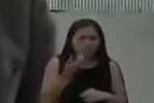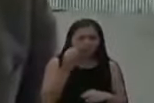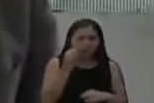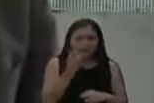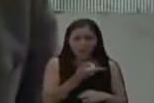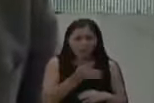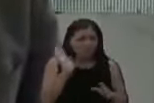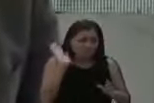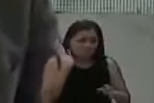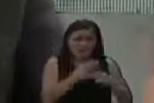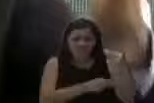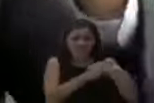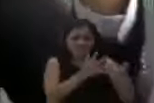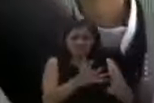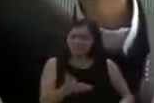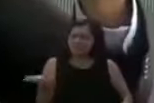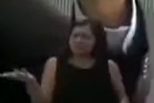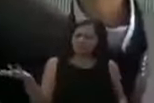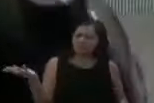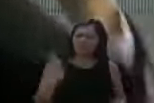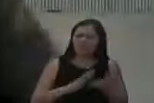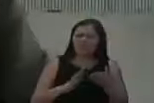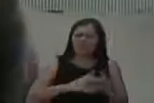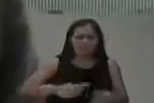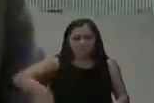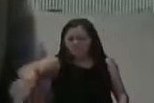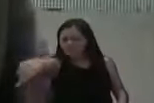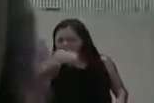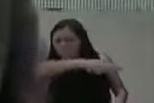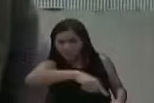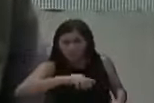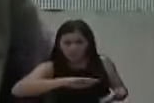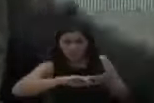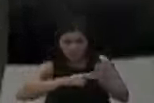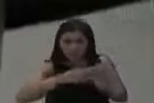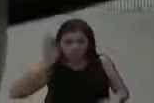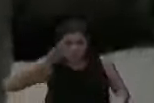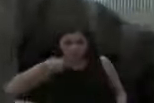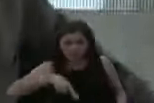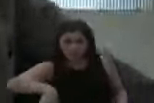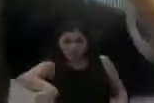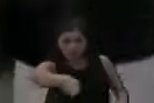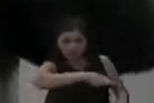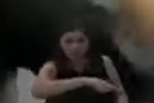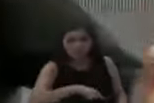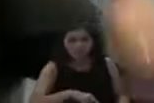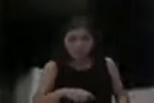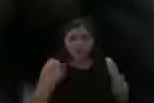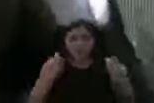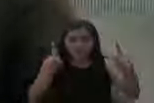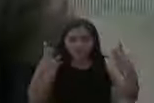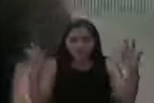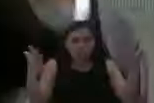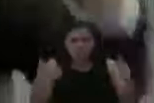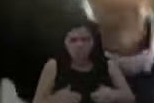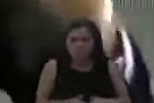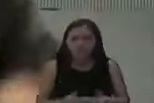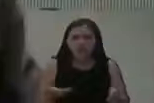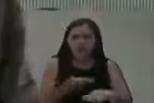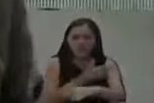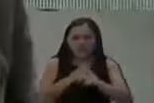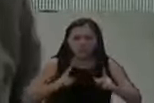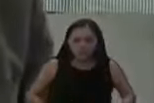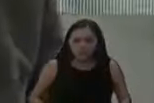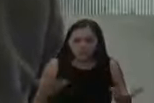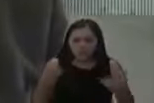herencia cuánta gente aquí es brillante pero no tuvo las oportunidades porque no tuvo educación no tuvo salud no tuvo